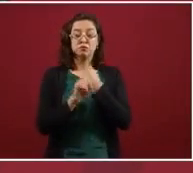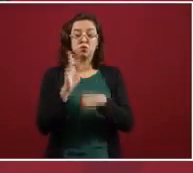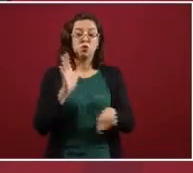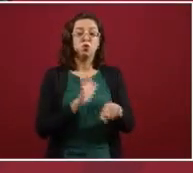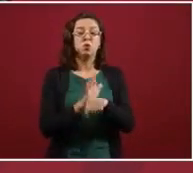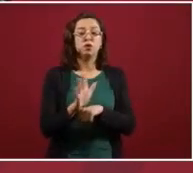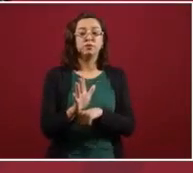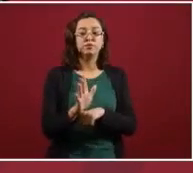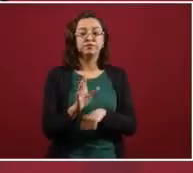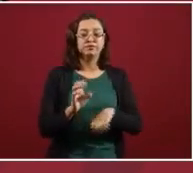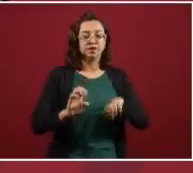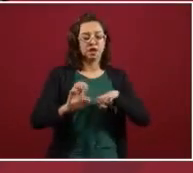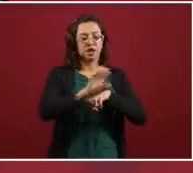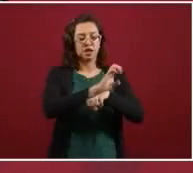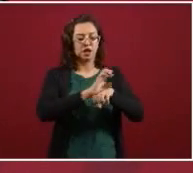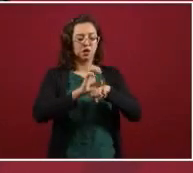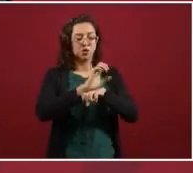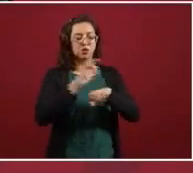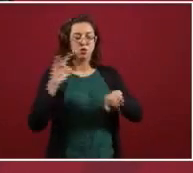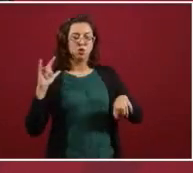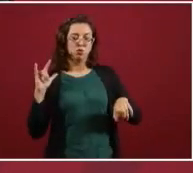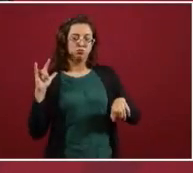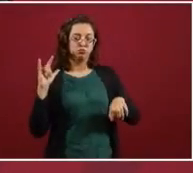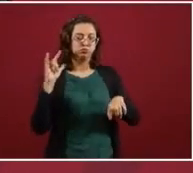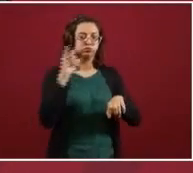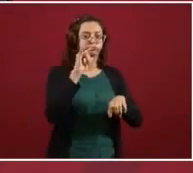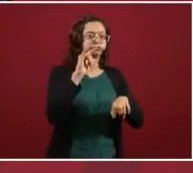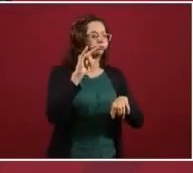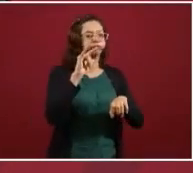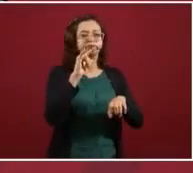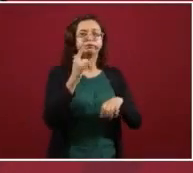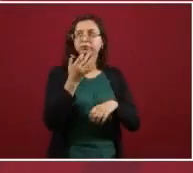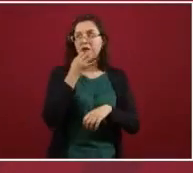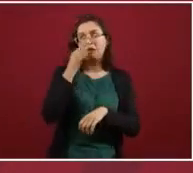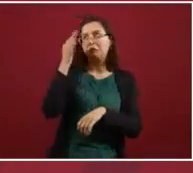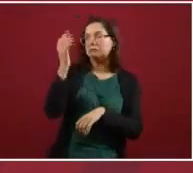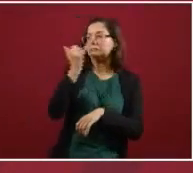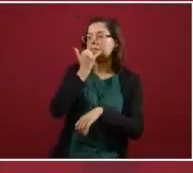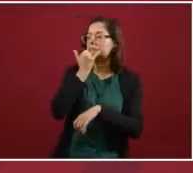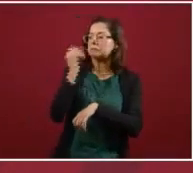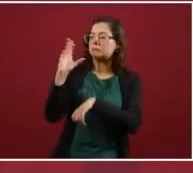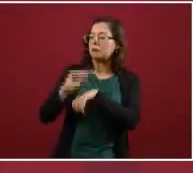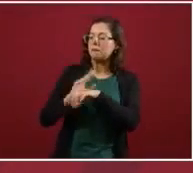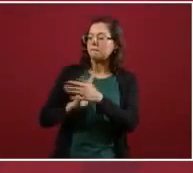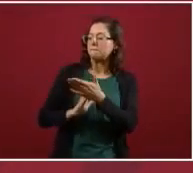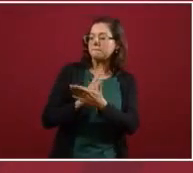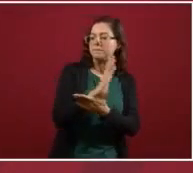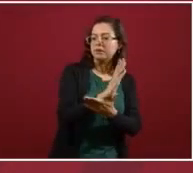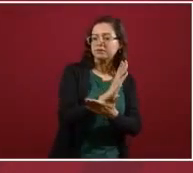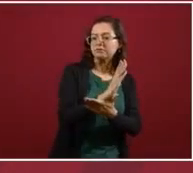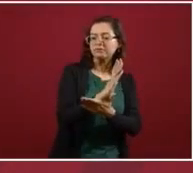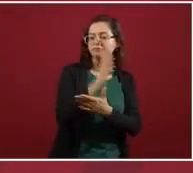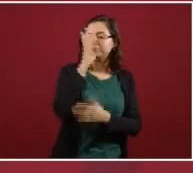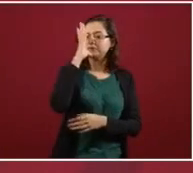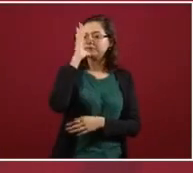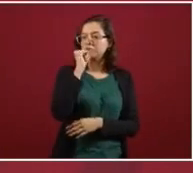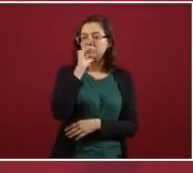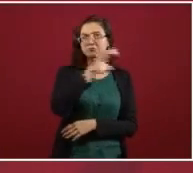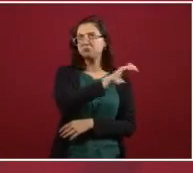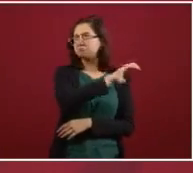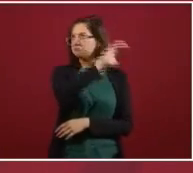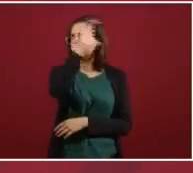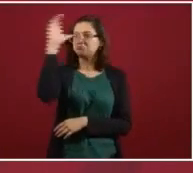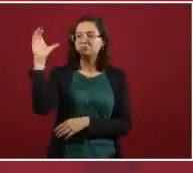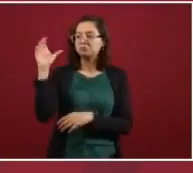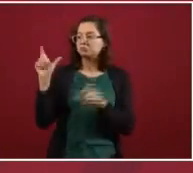ecuador porque ya estando en vuelo les dijeron que no les permitían sobrevolar el espacio aéreo y